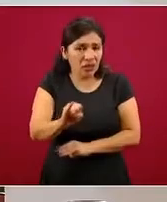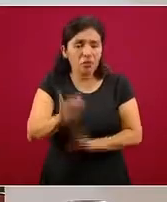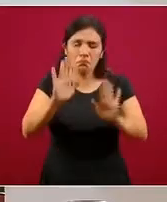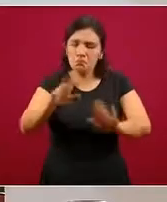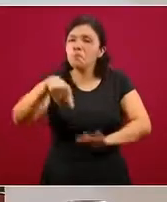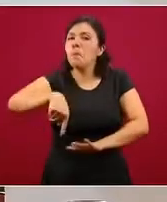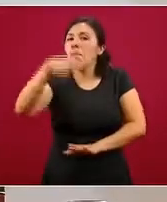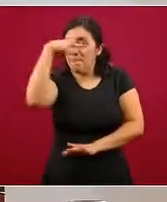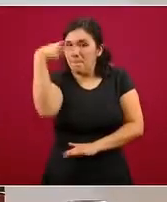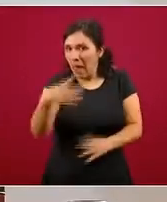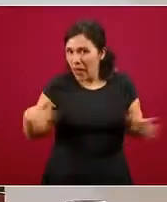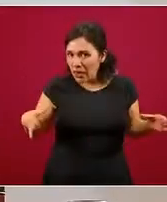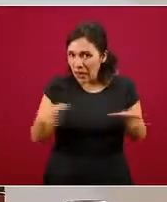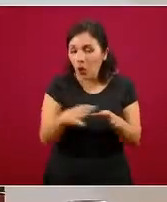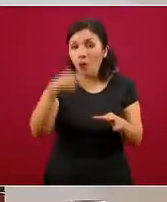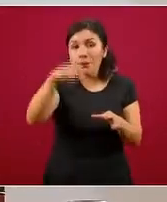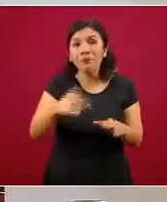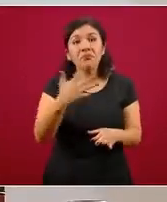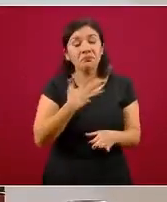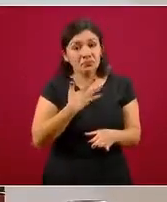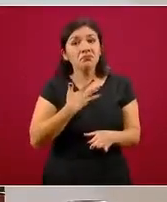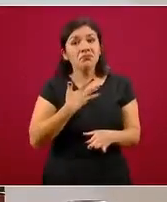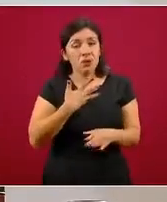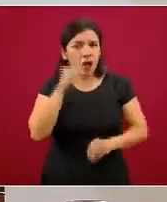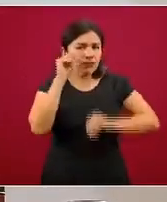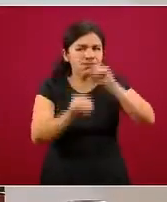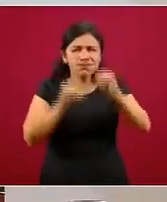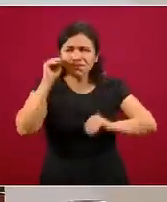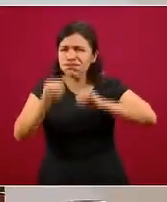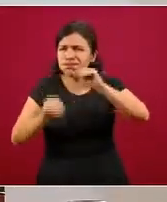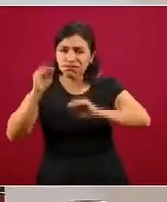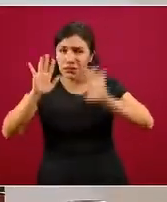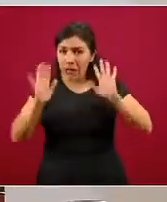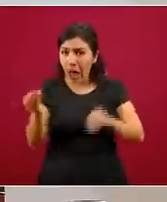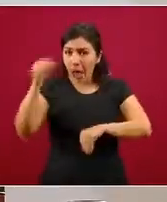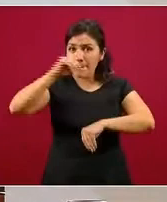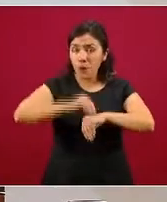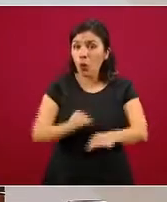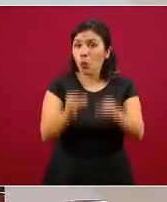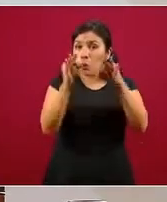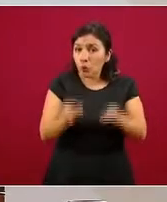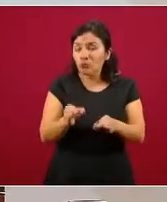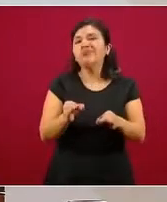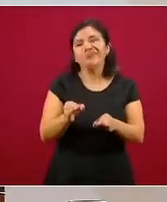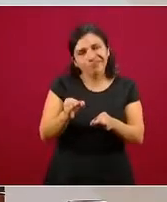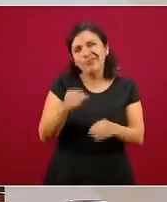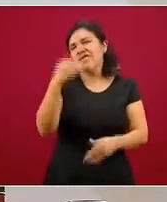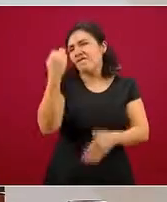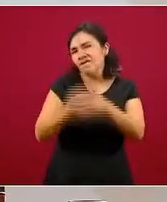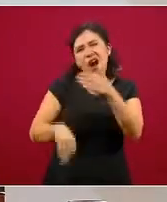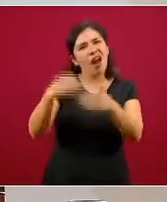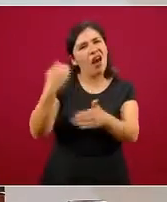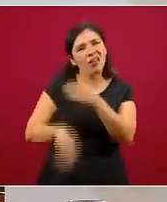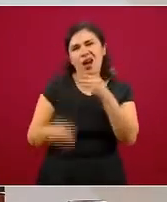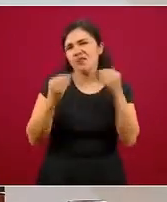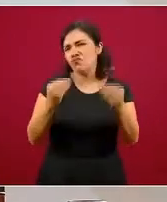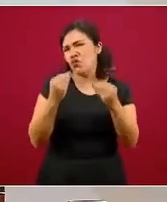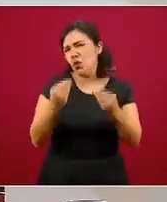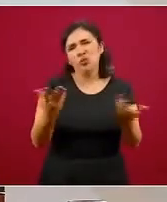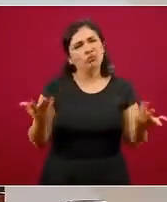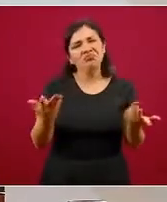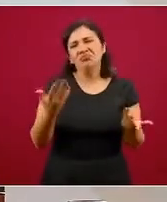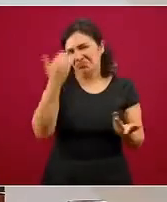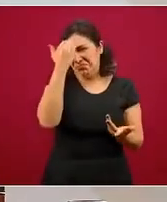del de México, donde tenemos una capacidad instalada de origen limitada, ya hemos